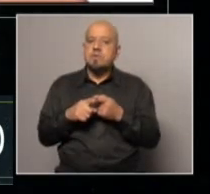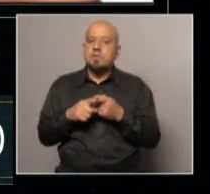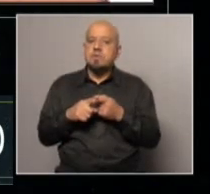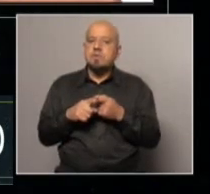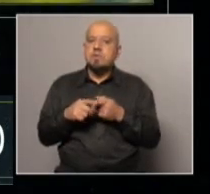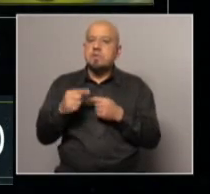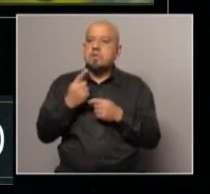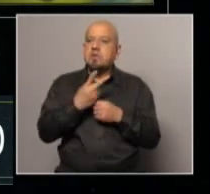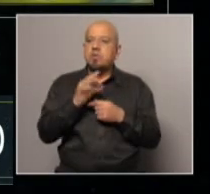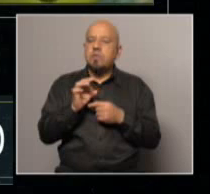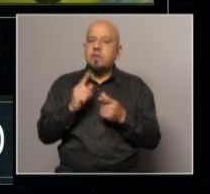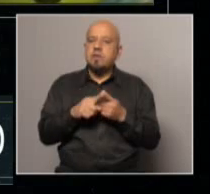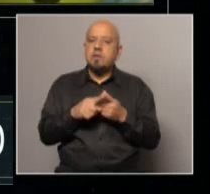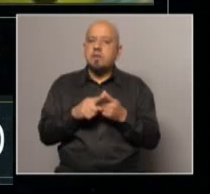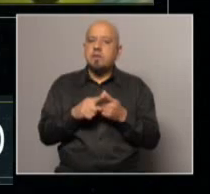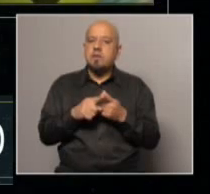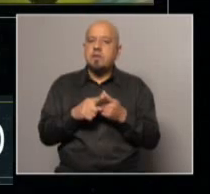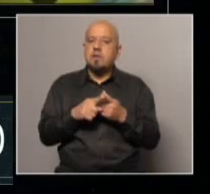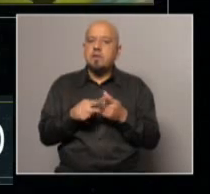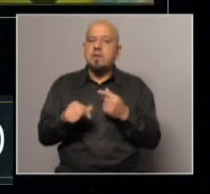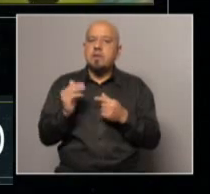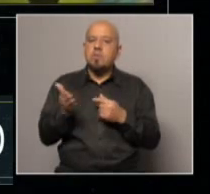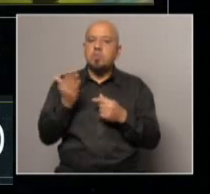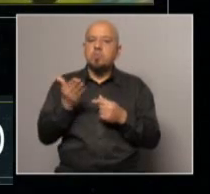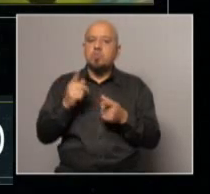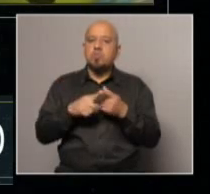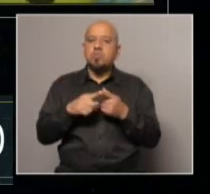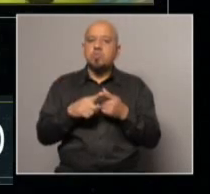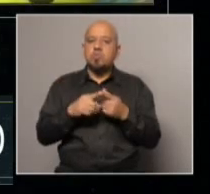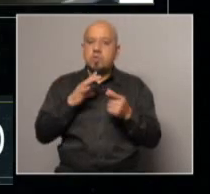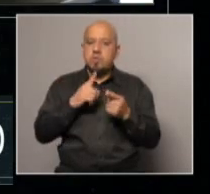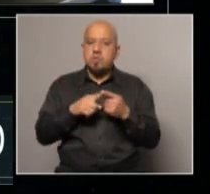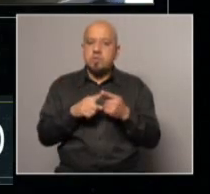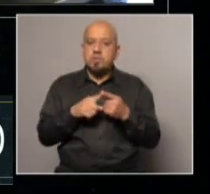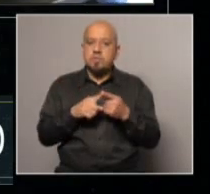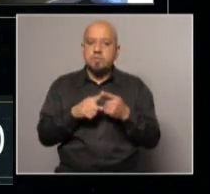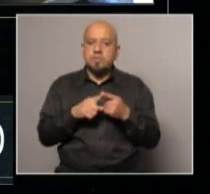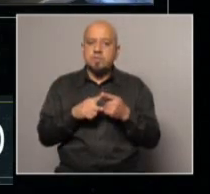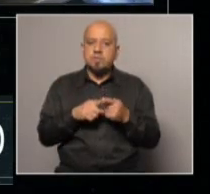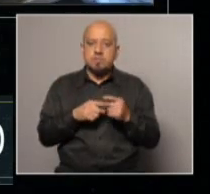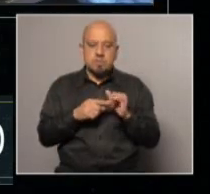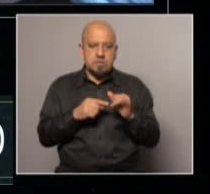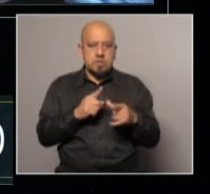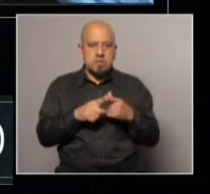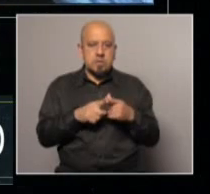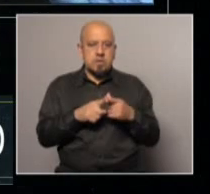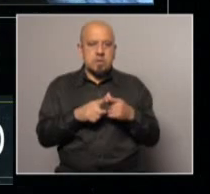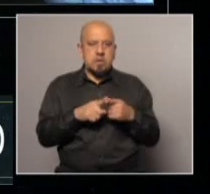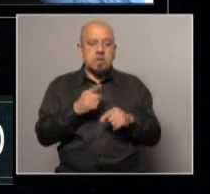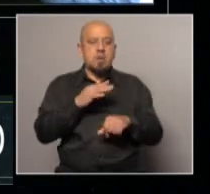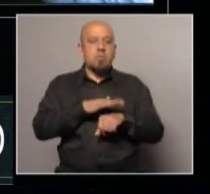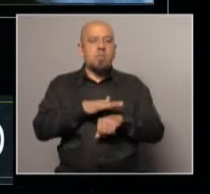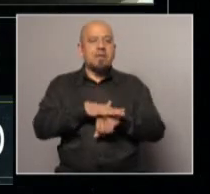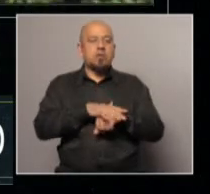enorme, 120 toneladas de producción por comercializar. ¿Está bien? Sí, eso es lo que había en stock. En el momento que se